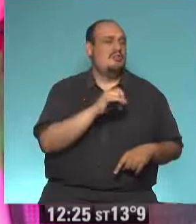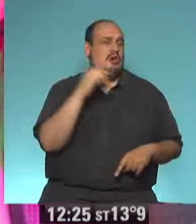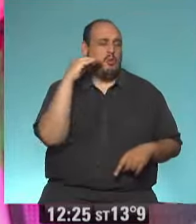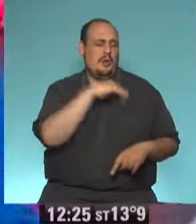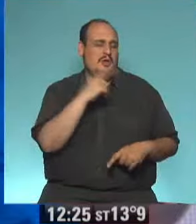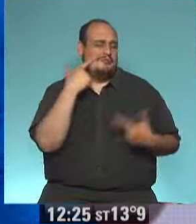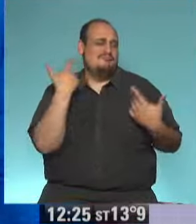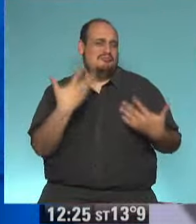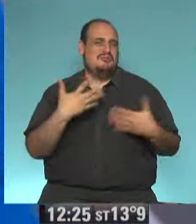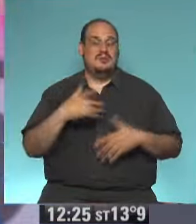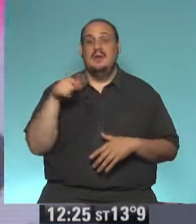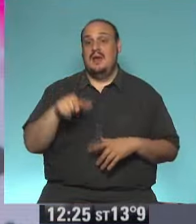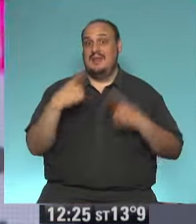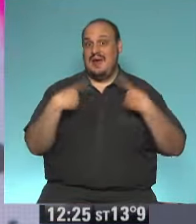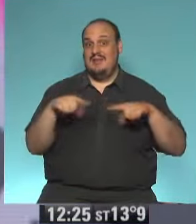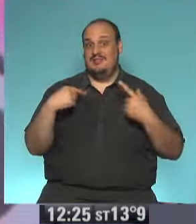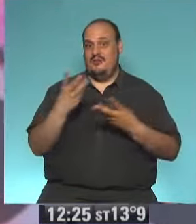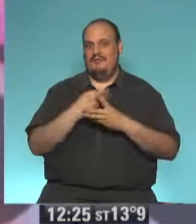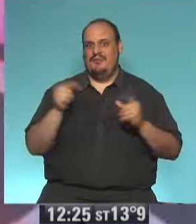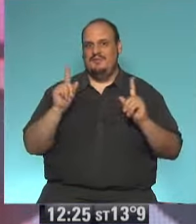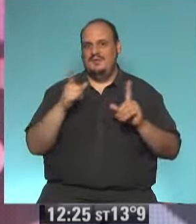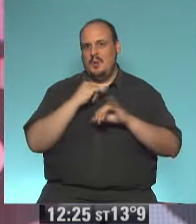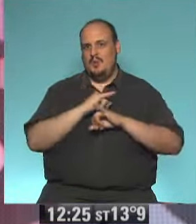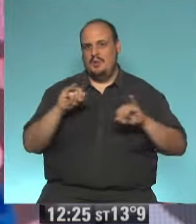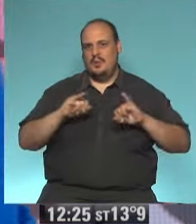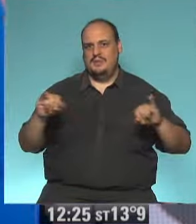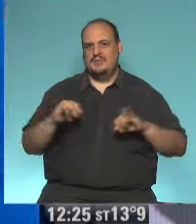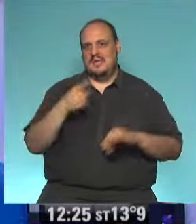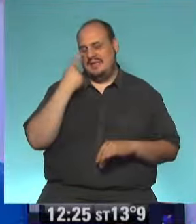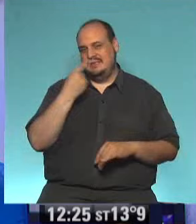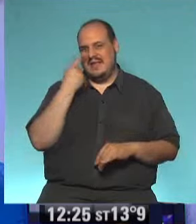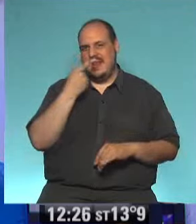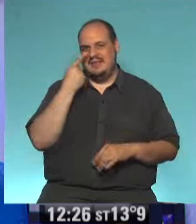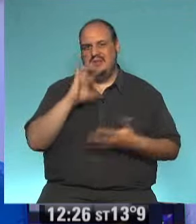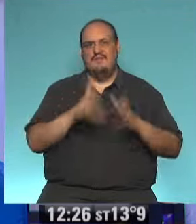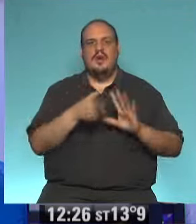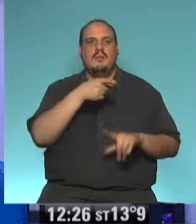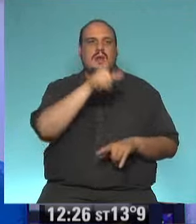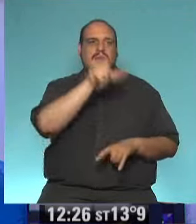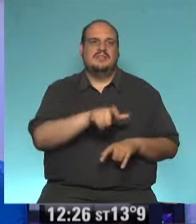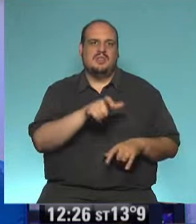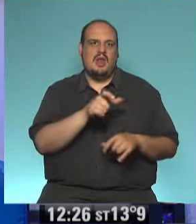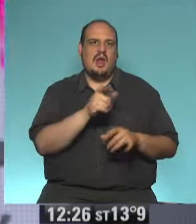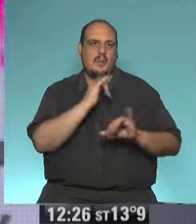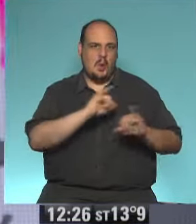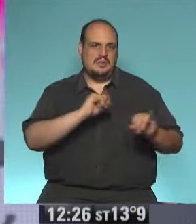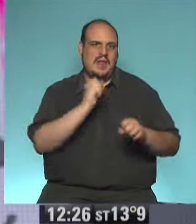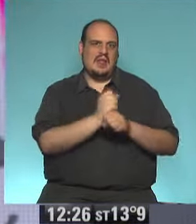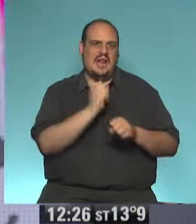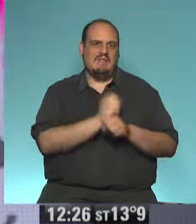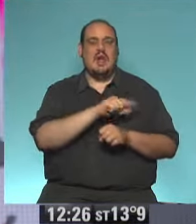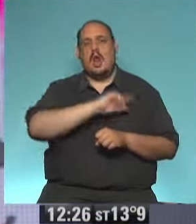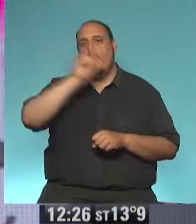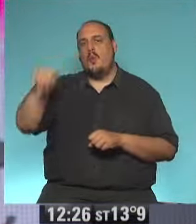chicos y chicas, nos vamos con este jingle del publicista. Interesante cómo trabajan los publicistas. Así que volvemos a estudios